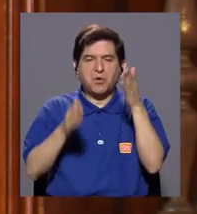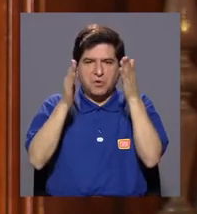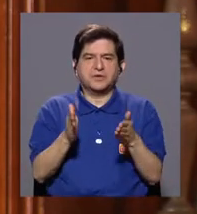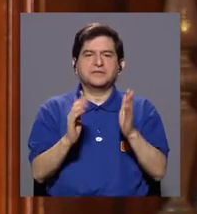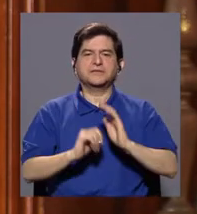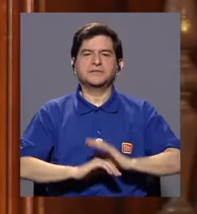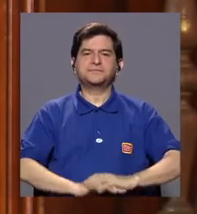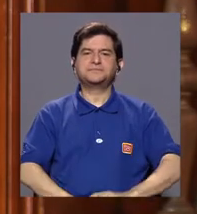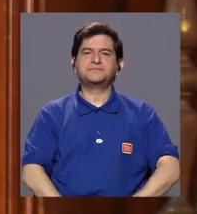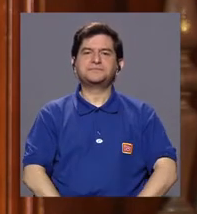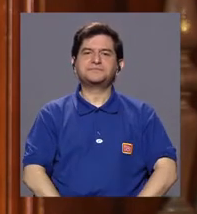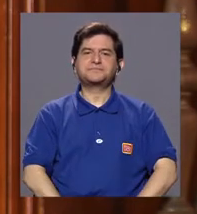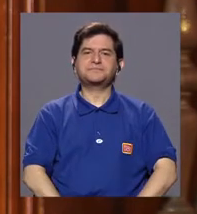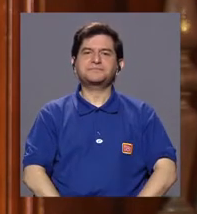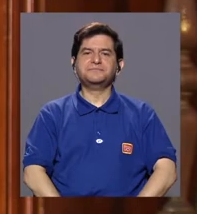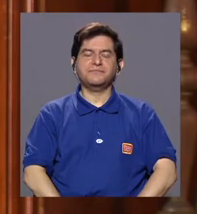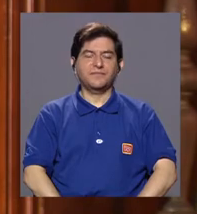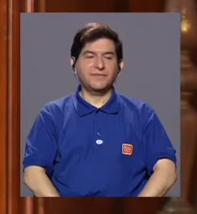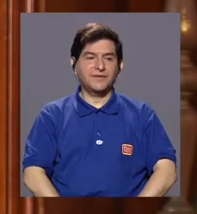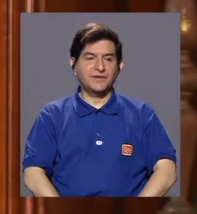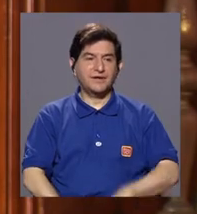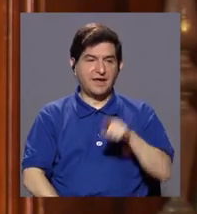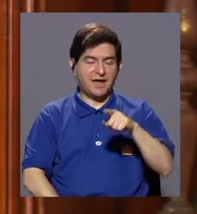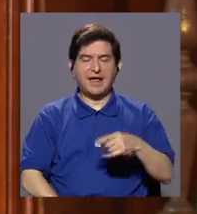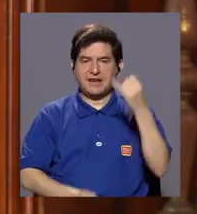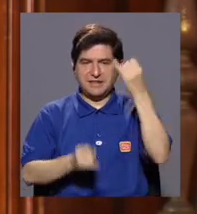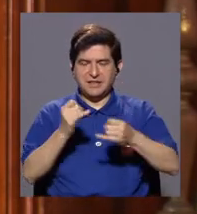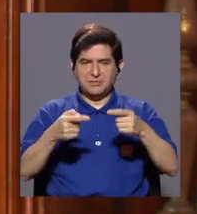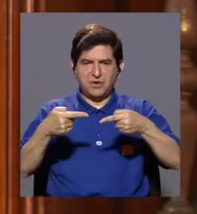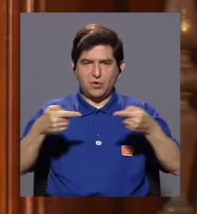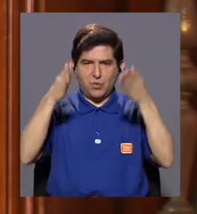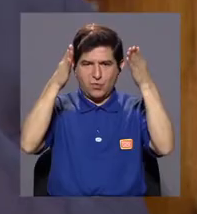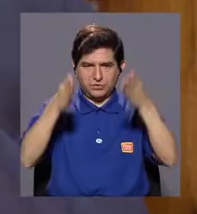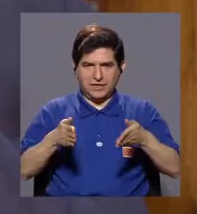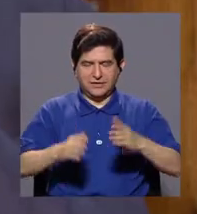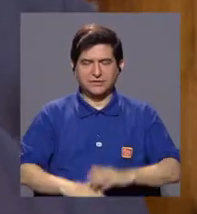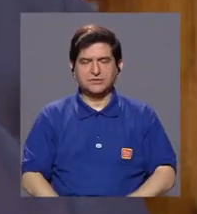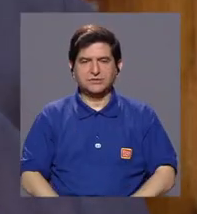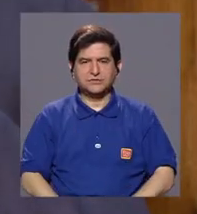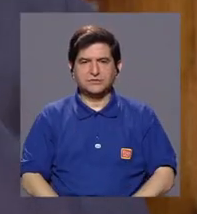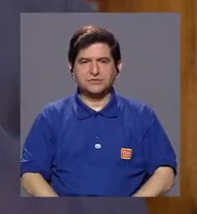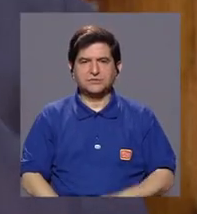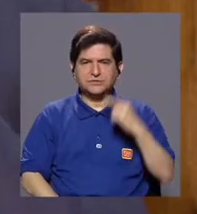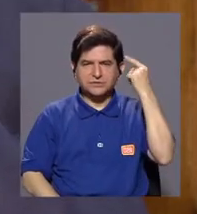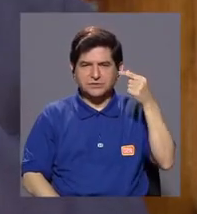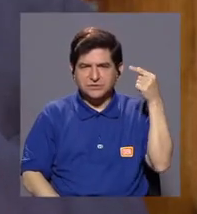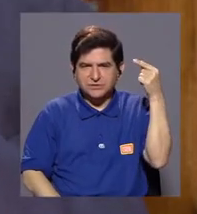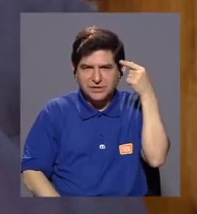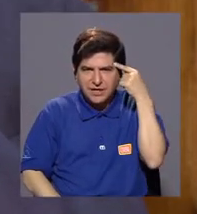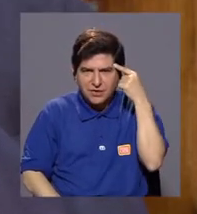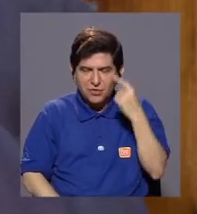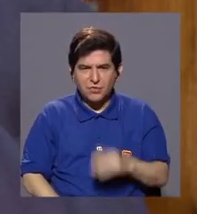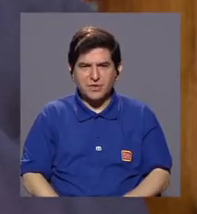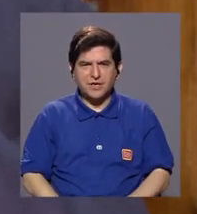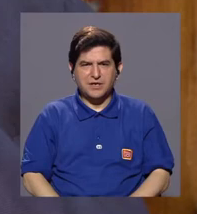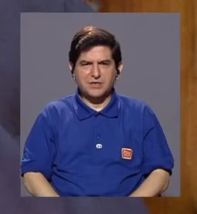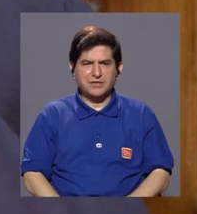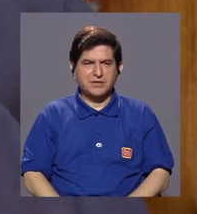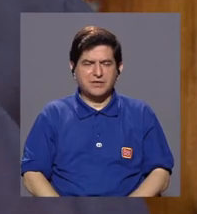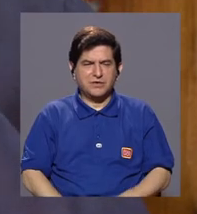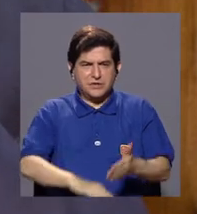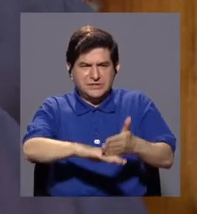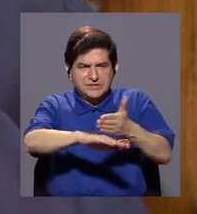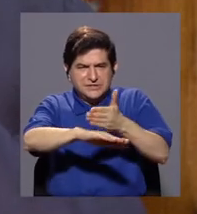gobernar. Él acabó con la oposición. El régimen se convirtió cada vez en